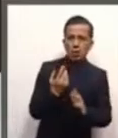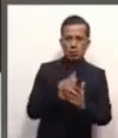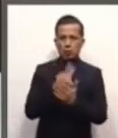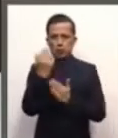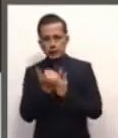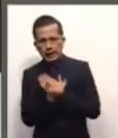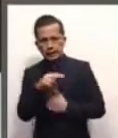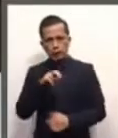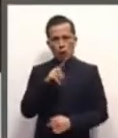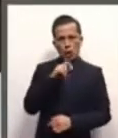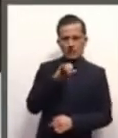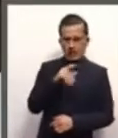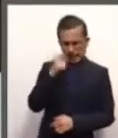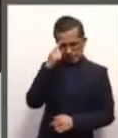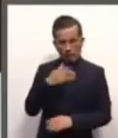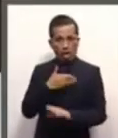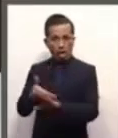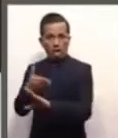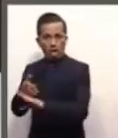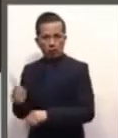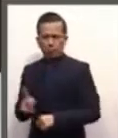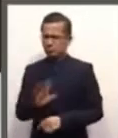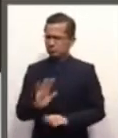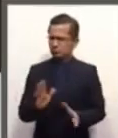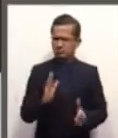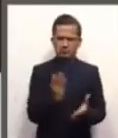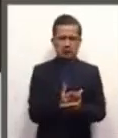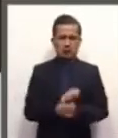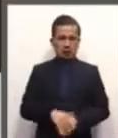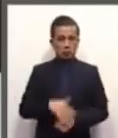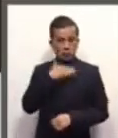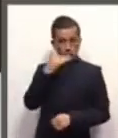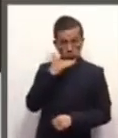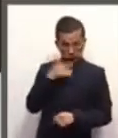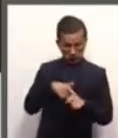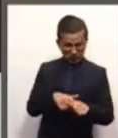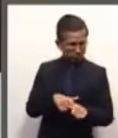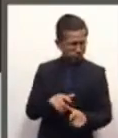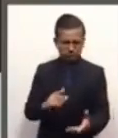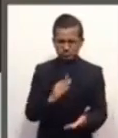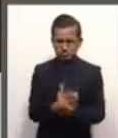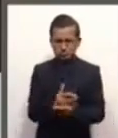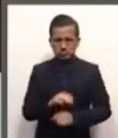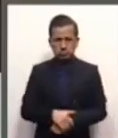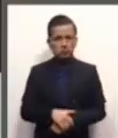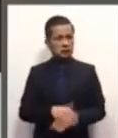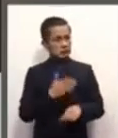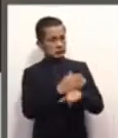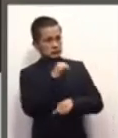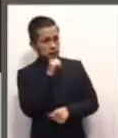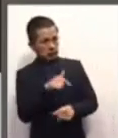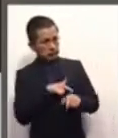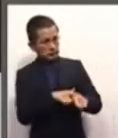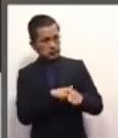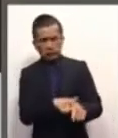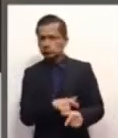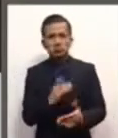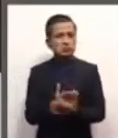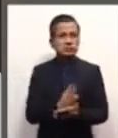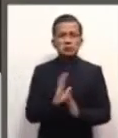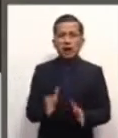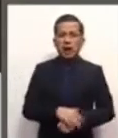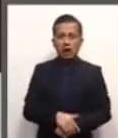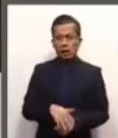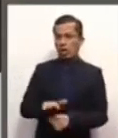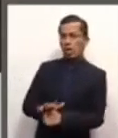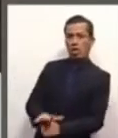de corrupción. Ya no más actos de impunidad. Ya no más represión. No hay